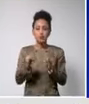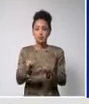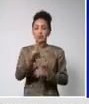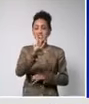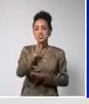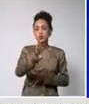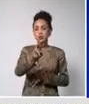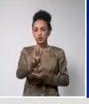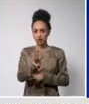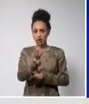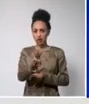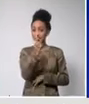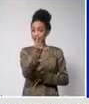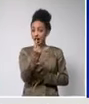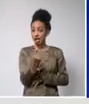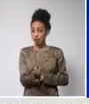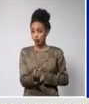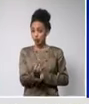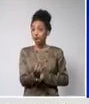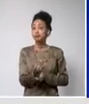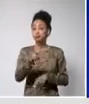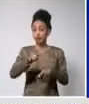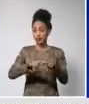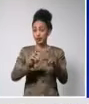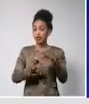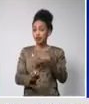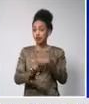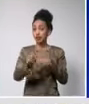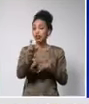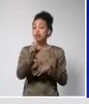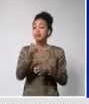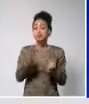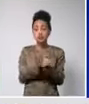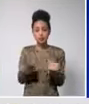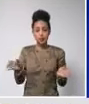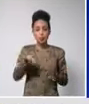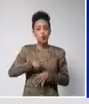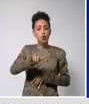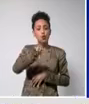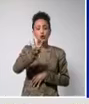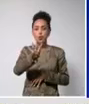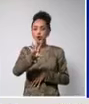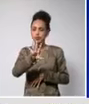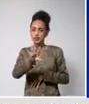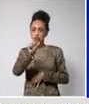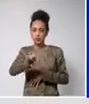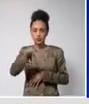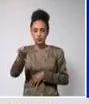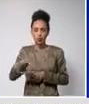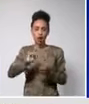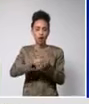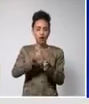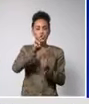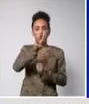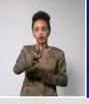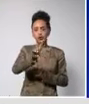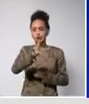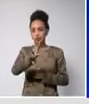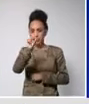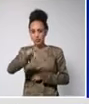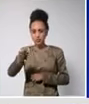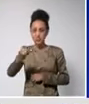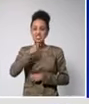53 de cada uno. Boyeros con 45, Arroyo Naranjo con 39,